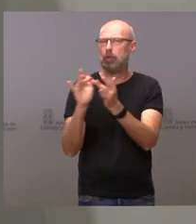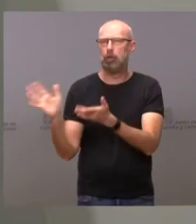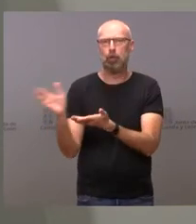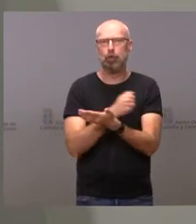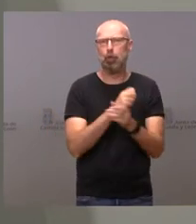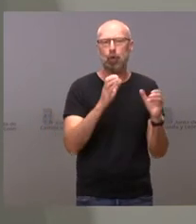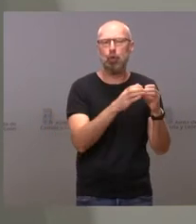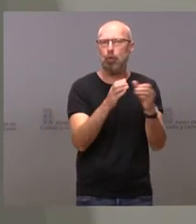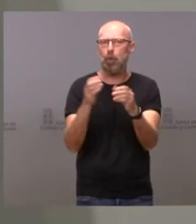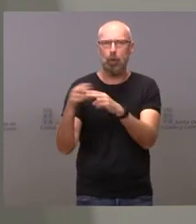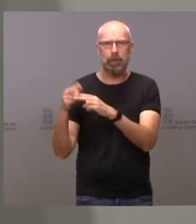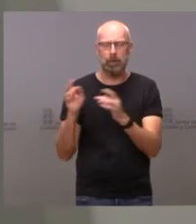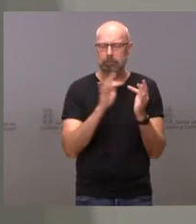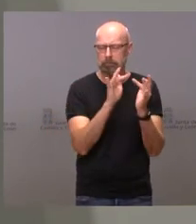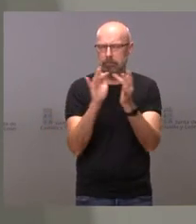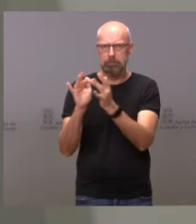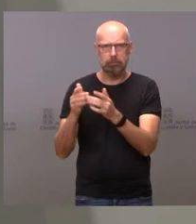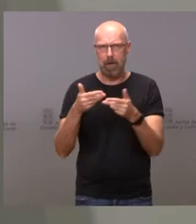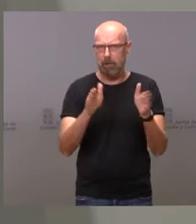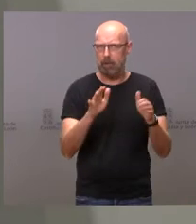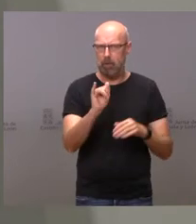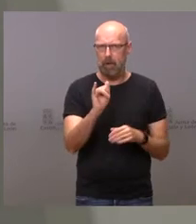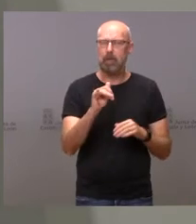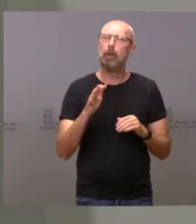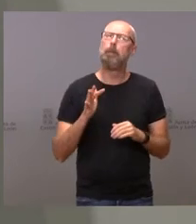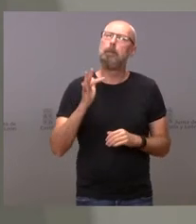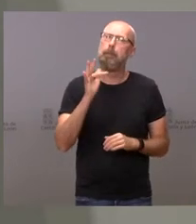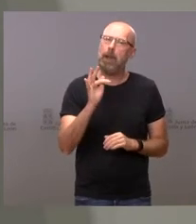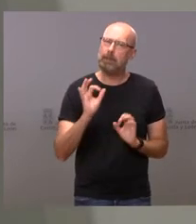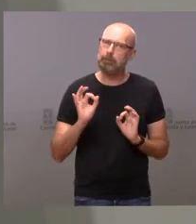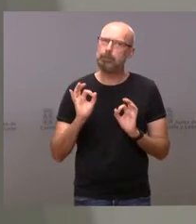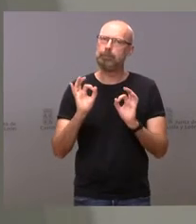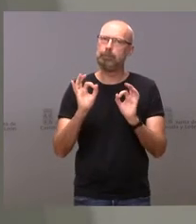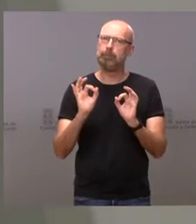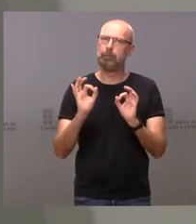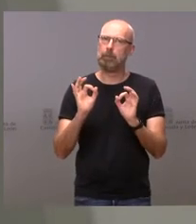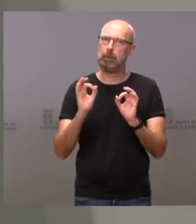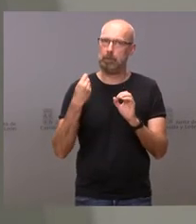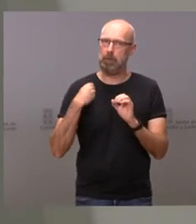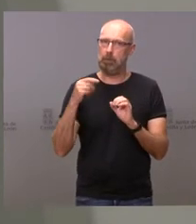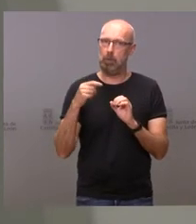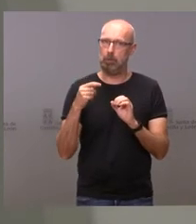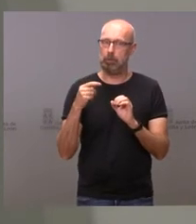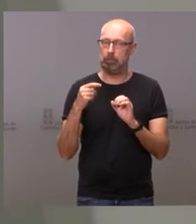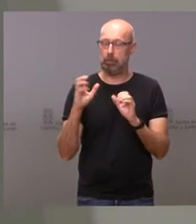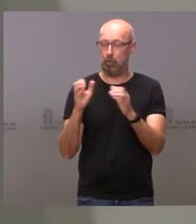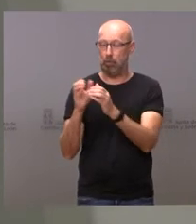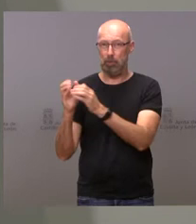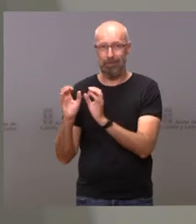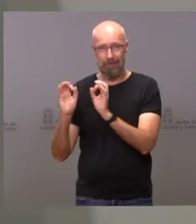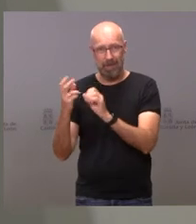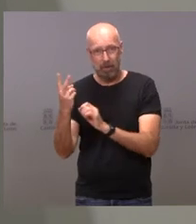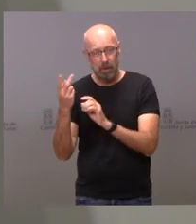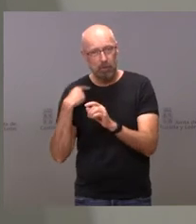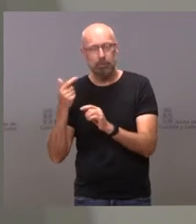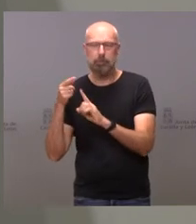parlamentarios y también, más precisamente, con estos dos grupos, pero nosotros vamos a hablar